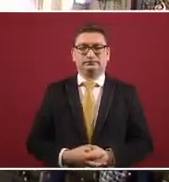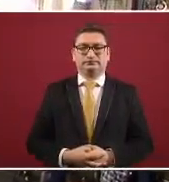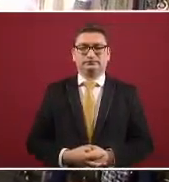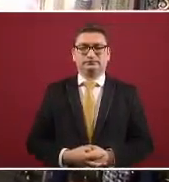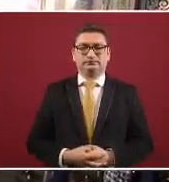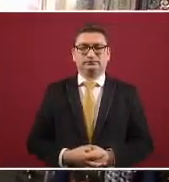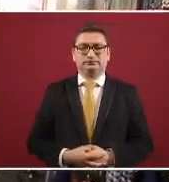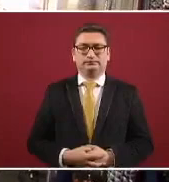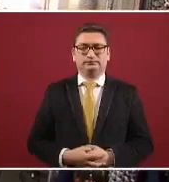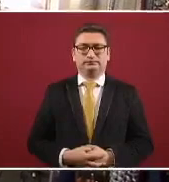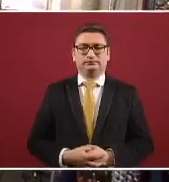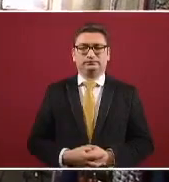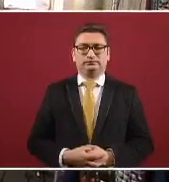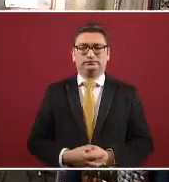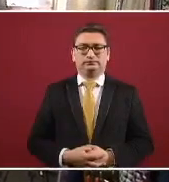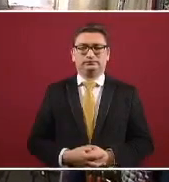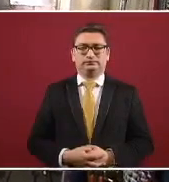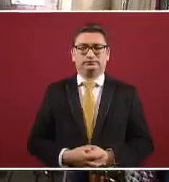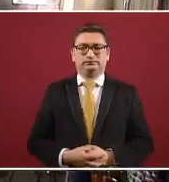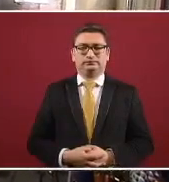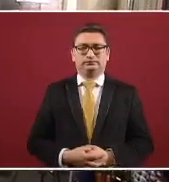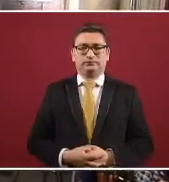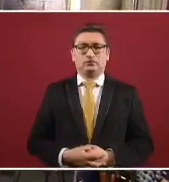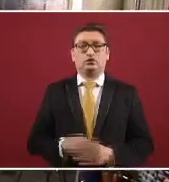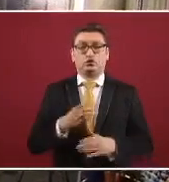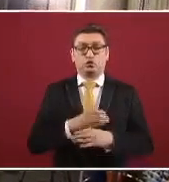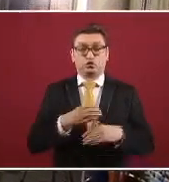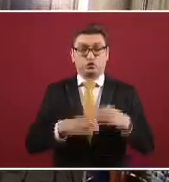entregar los bienes de la nación, del pueblo,